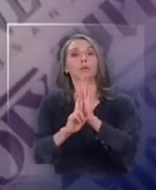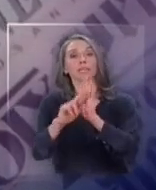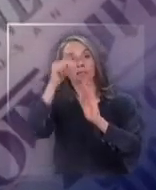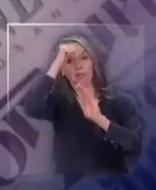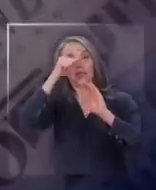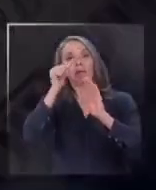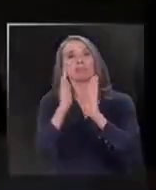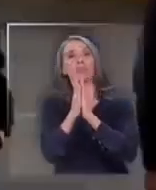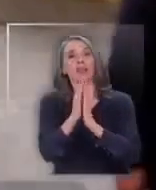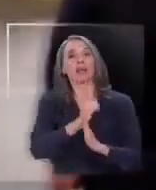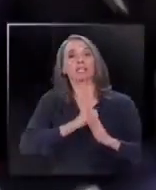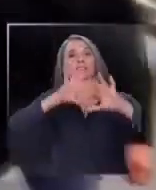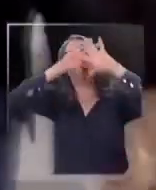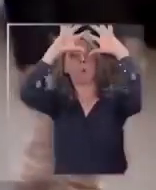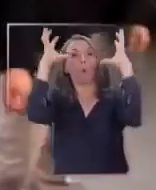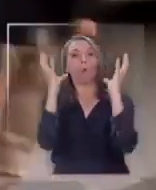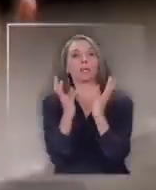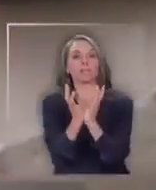Universal.